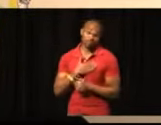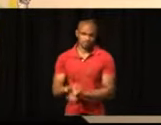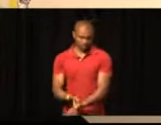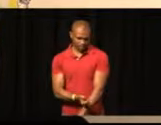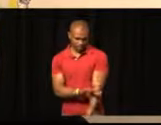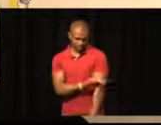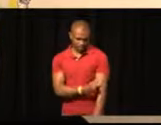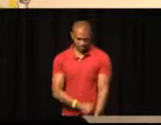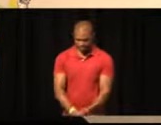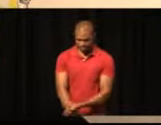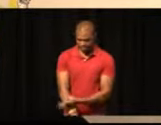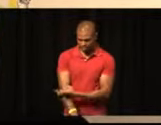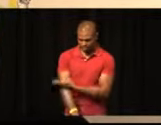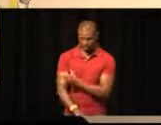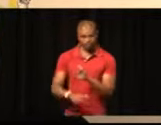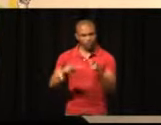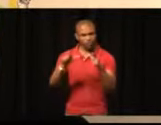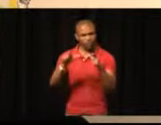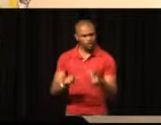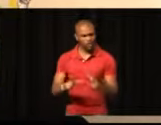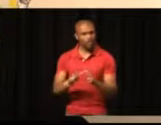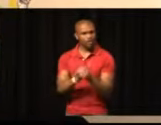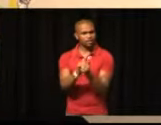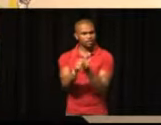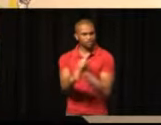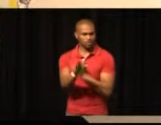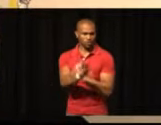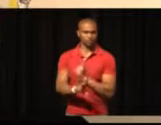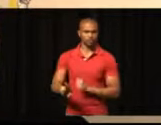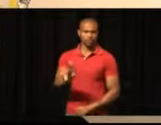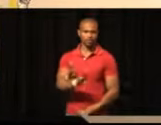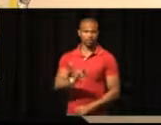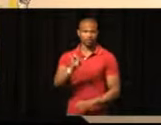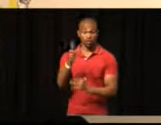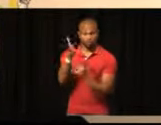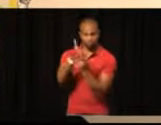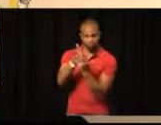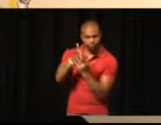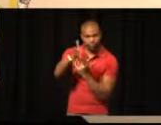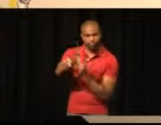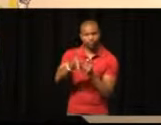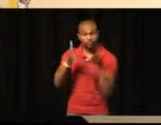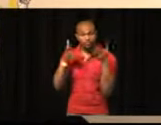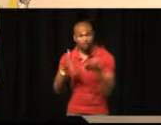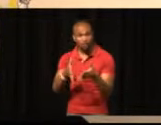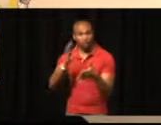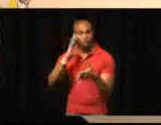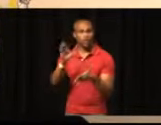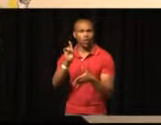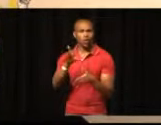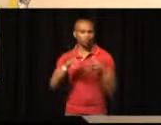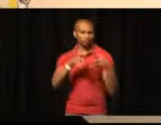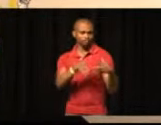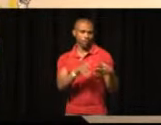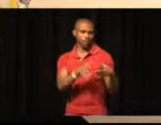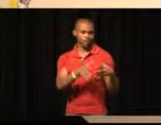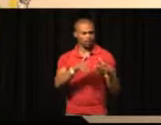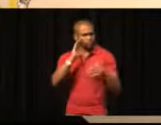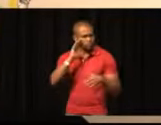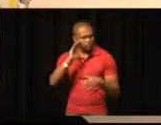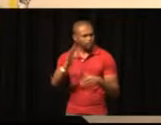es emocionante estar en un ambiente que el deporte es un instrumento, es un medio, y que el foco principal no es la pelota,